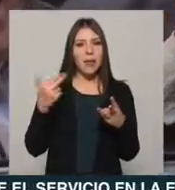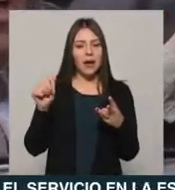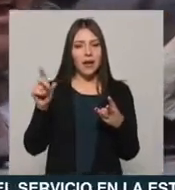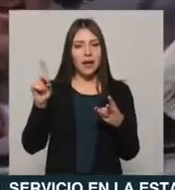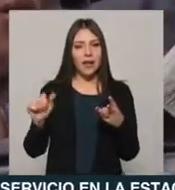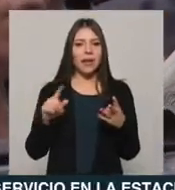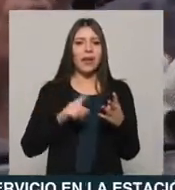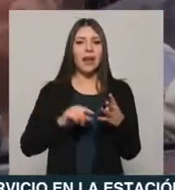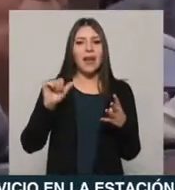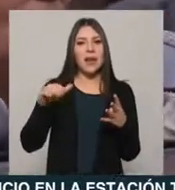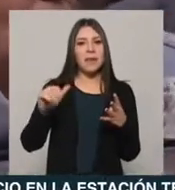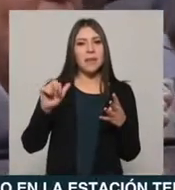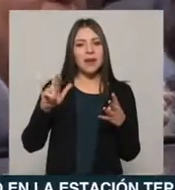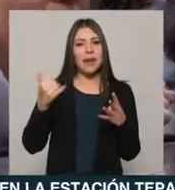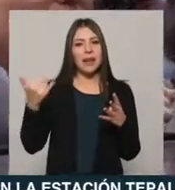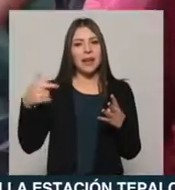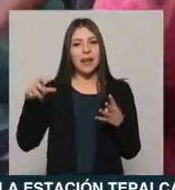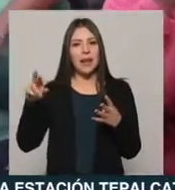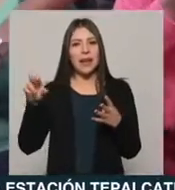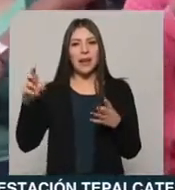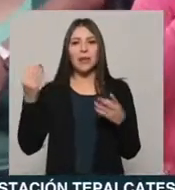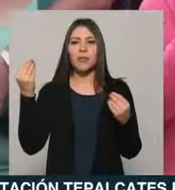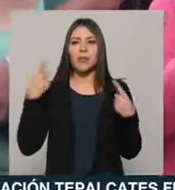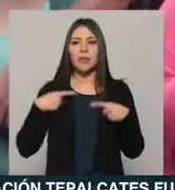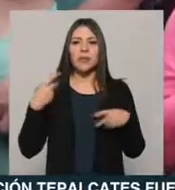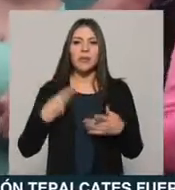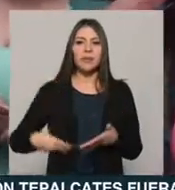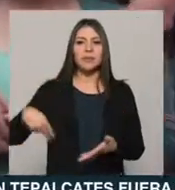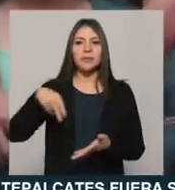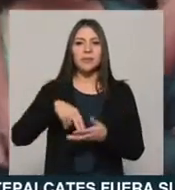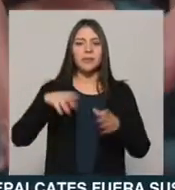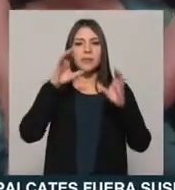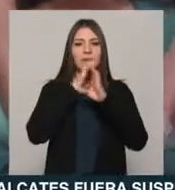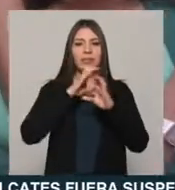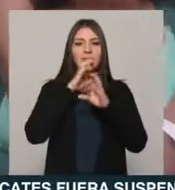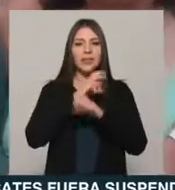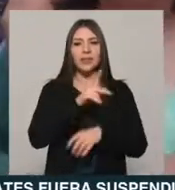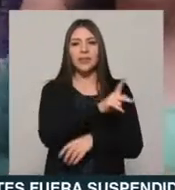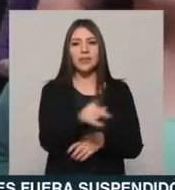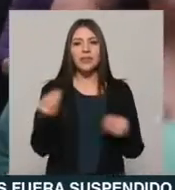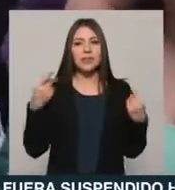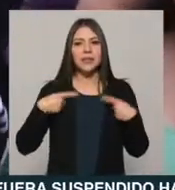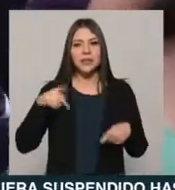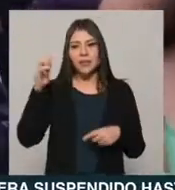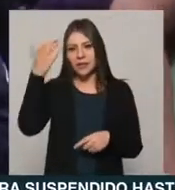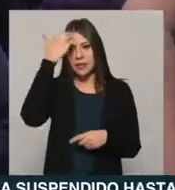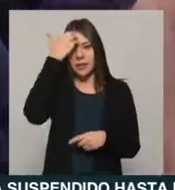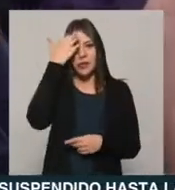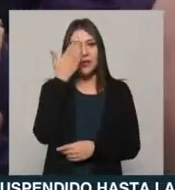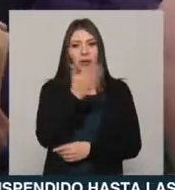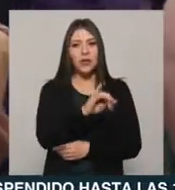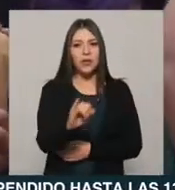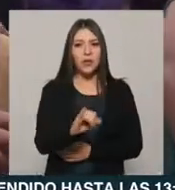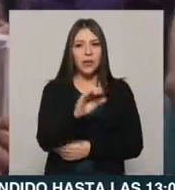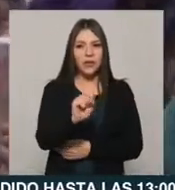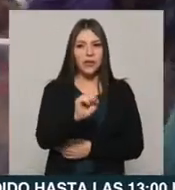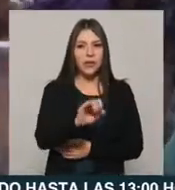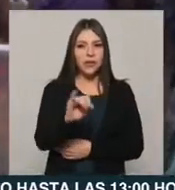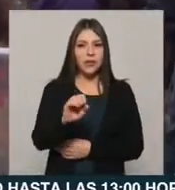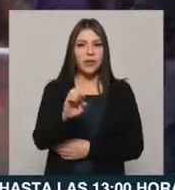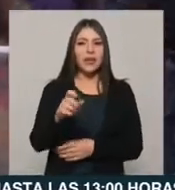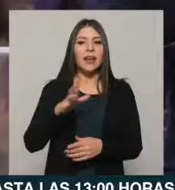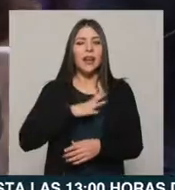compañía de los imitadores que subieron al escenario. Incluso, algunas de las personas que conocieron a José José llevaron